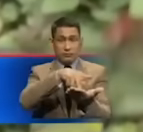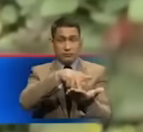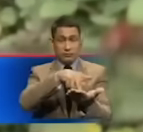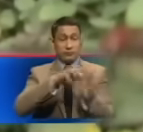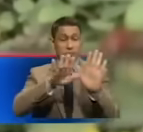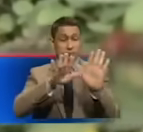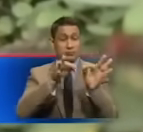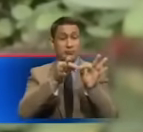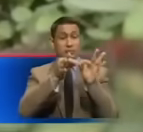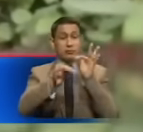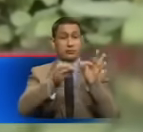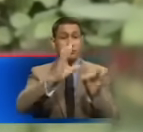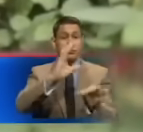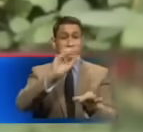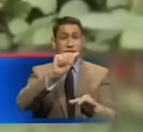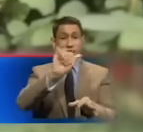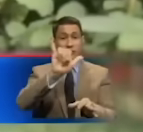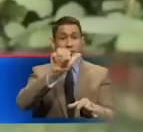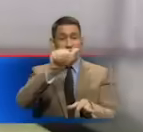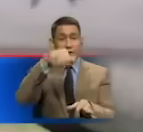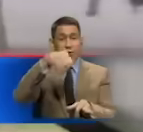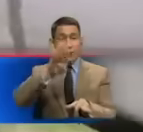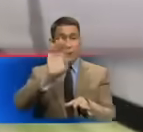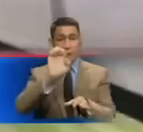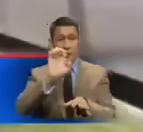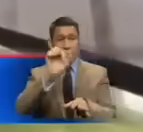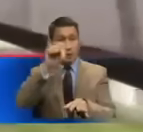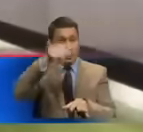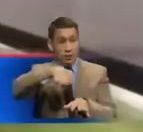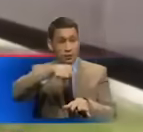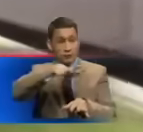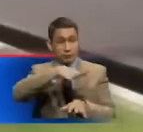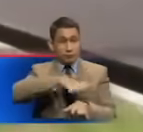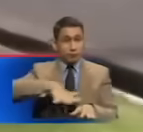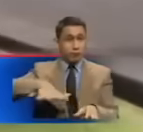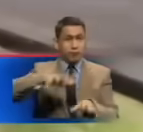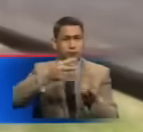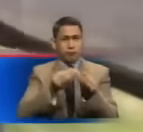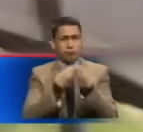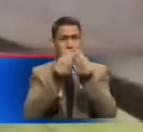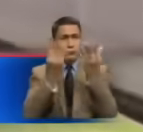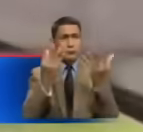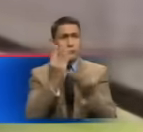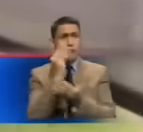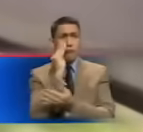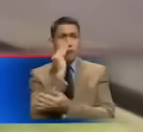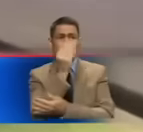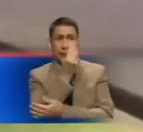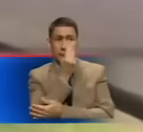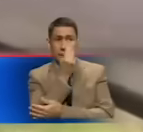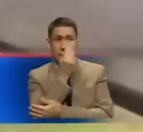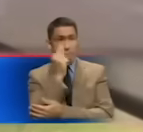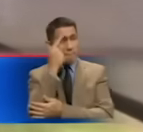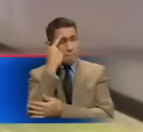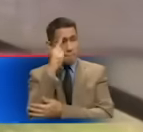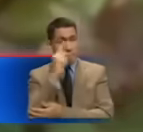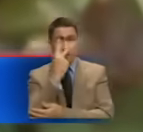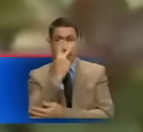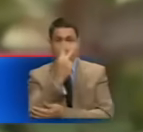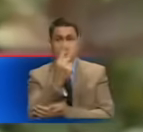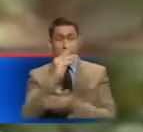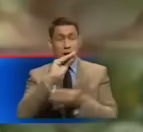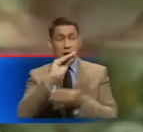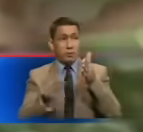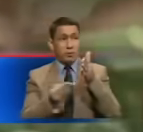cantón Cayambe, hasta una de las principales florícolas de exportación de rosas para conocer cómo se incrementó la producción y